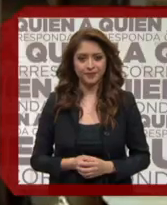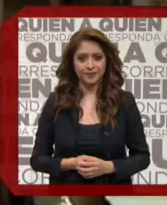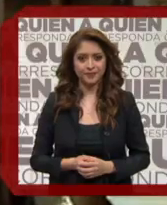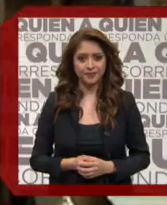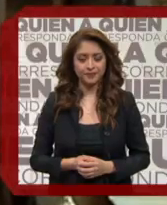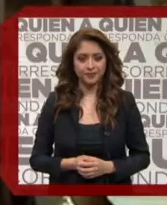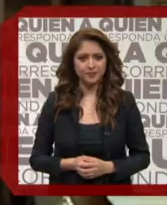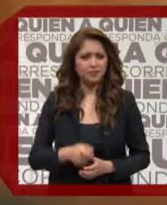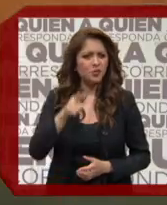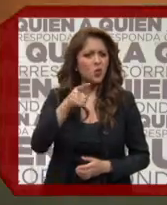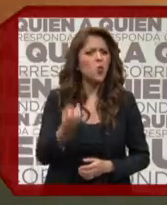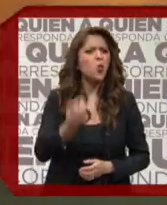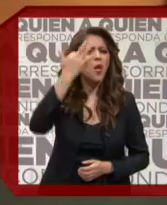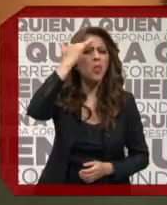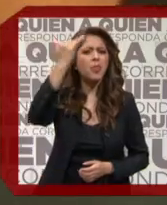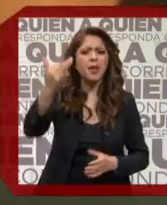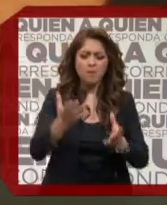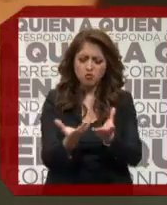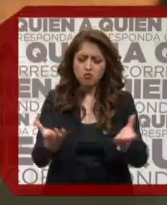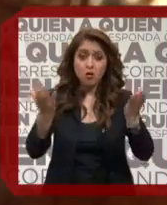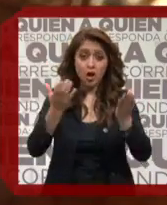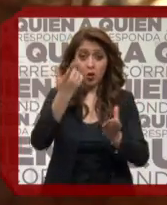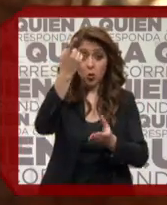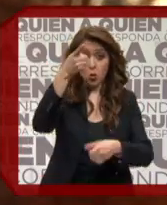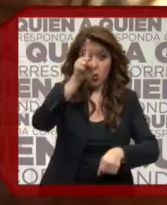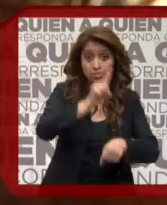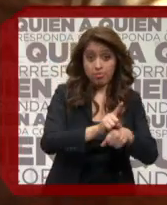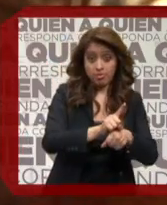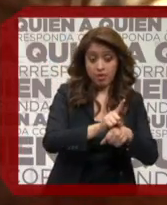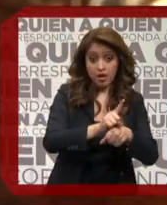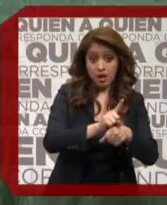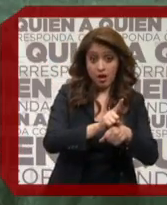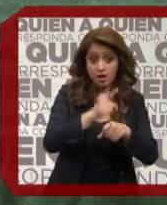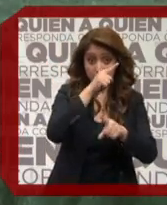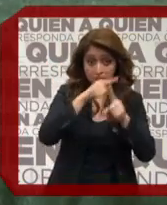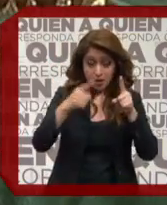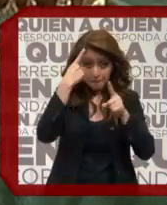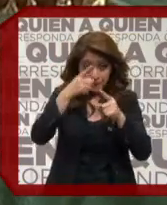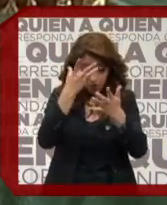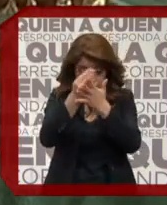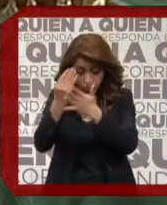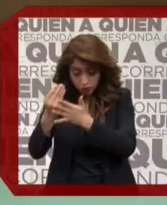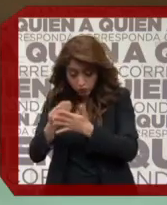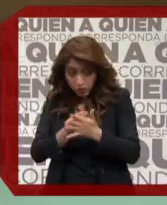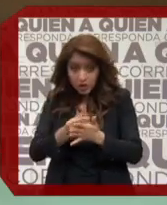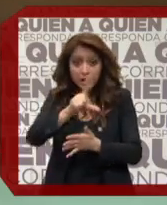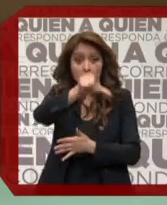El tiempo de elaboración es de día y medio por pieza y los bules tardan un periodo aproximado de